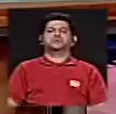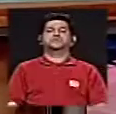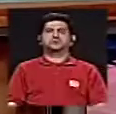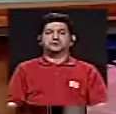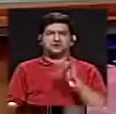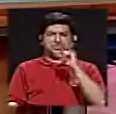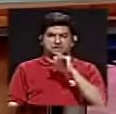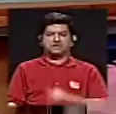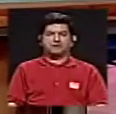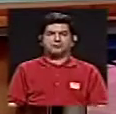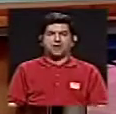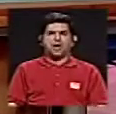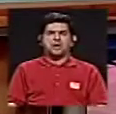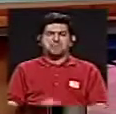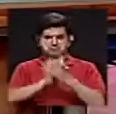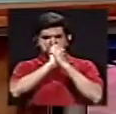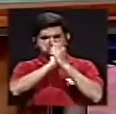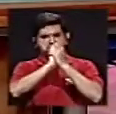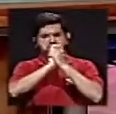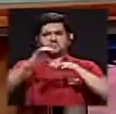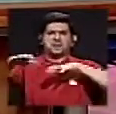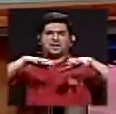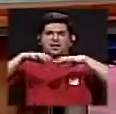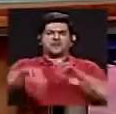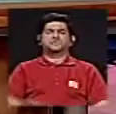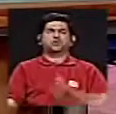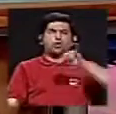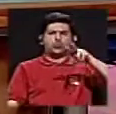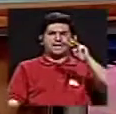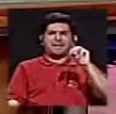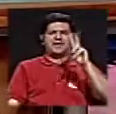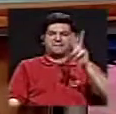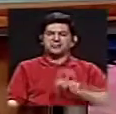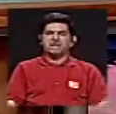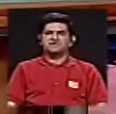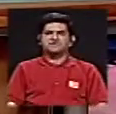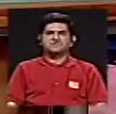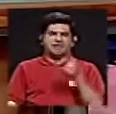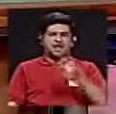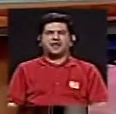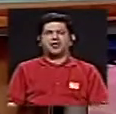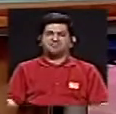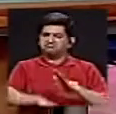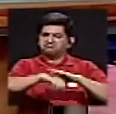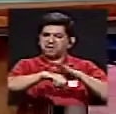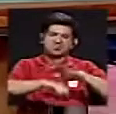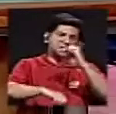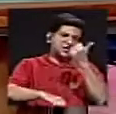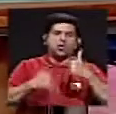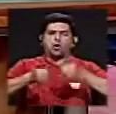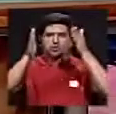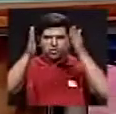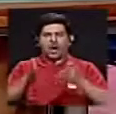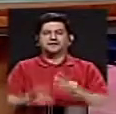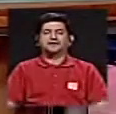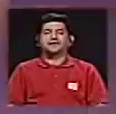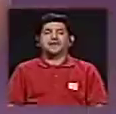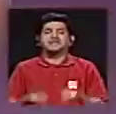digamos que aplaudió el gesto de josé maría villalta de ceder su candidatura y